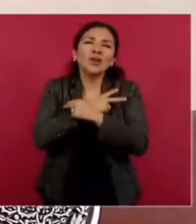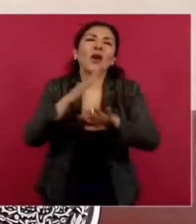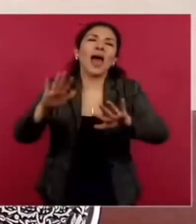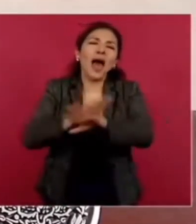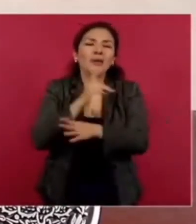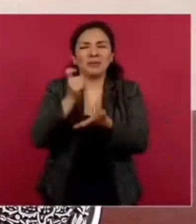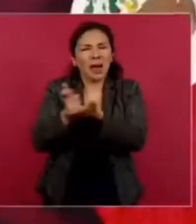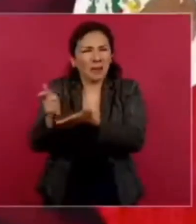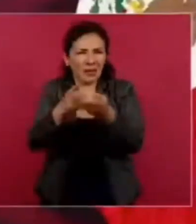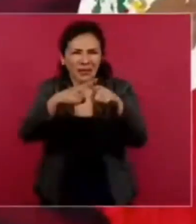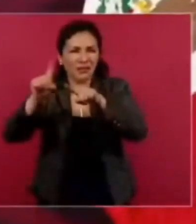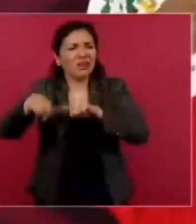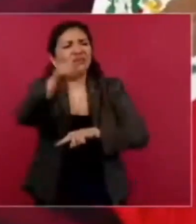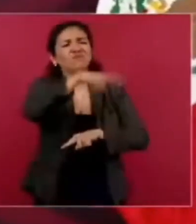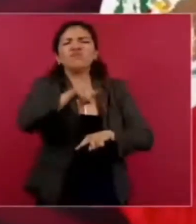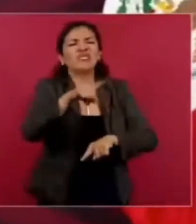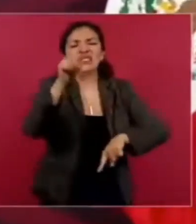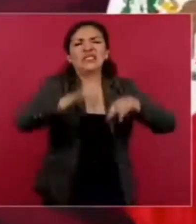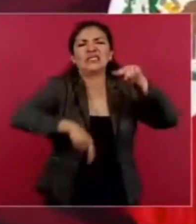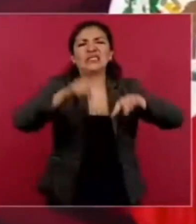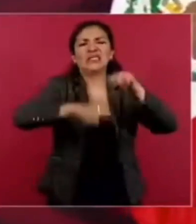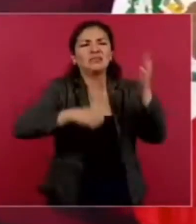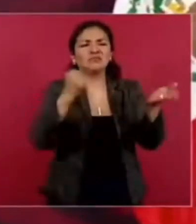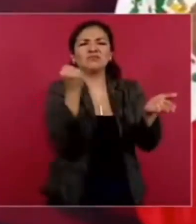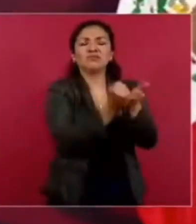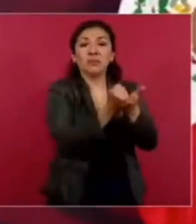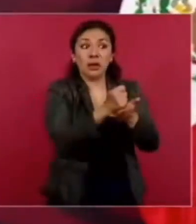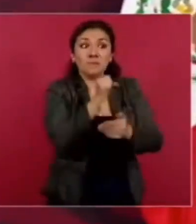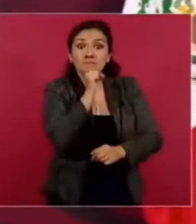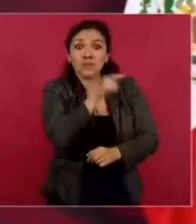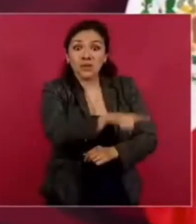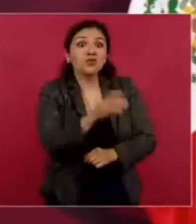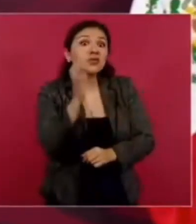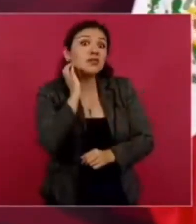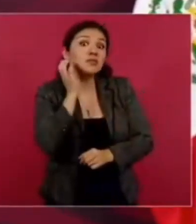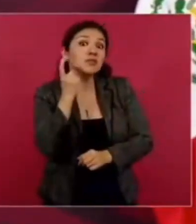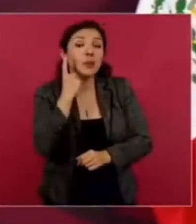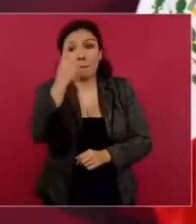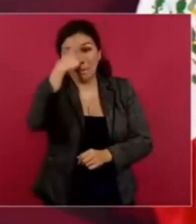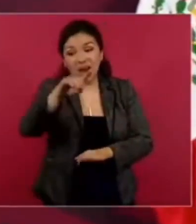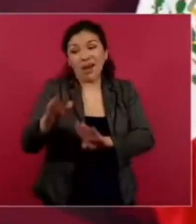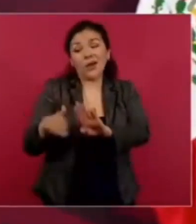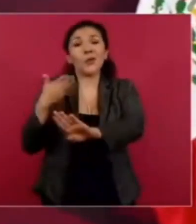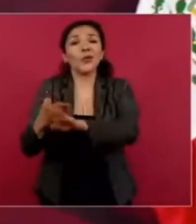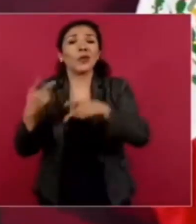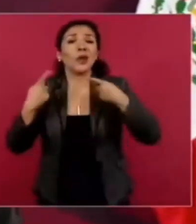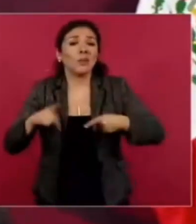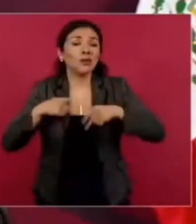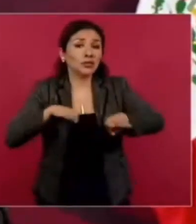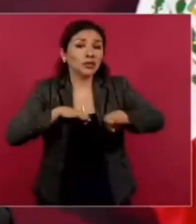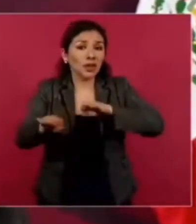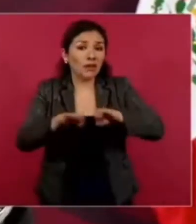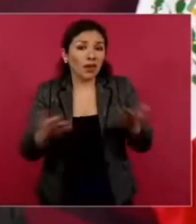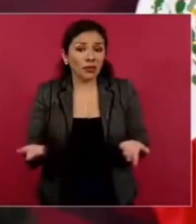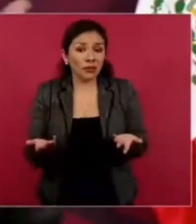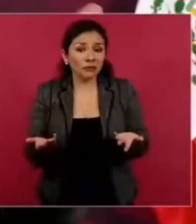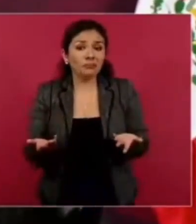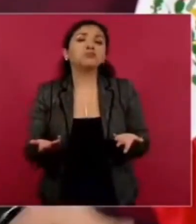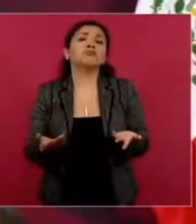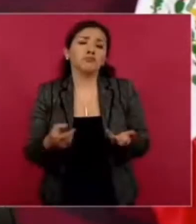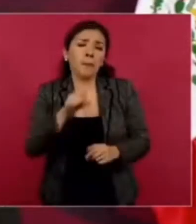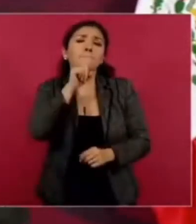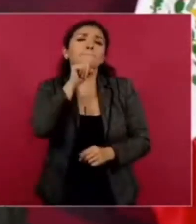que hicieron en la Cámara para afectar a los trabajadores. Claro,